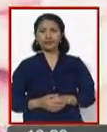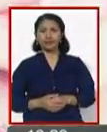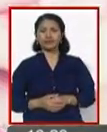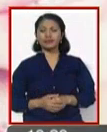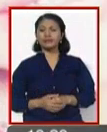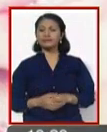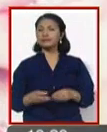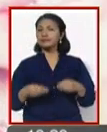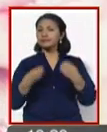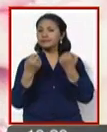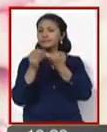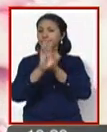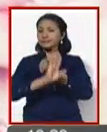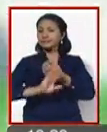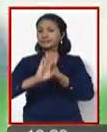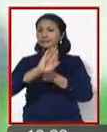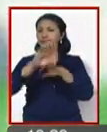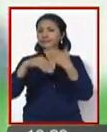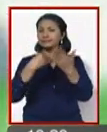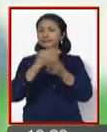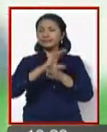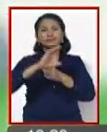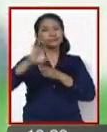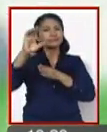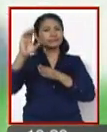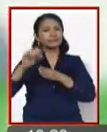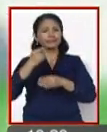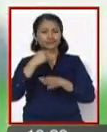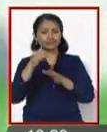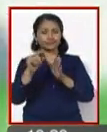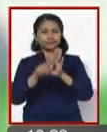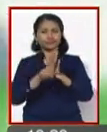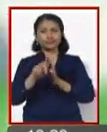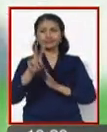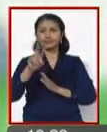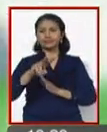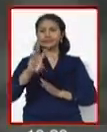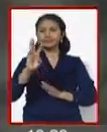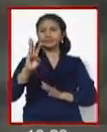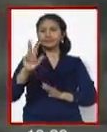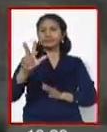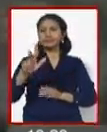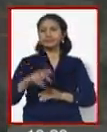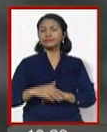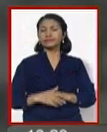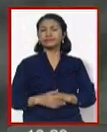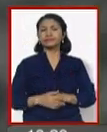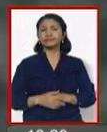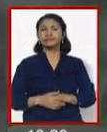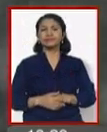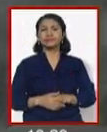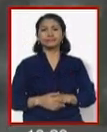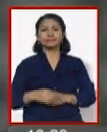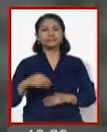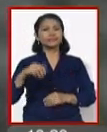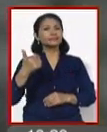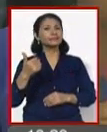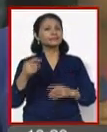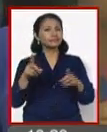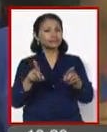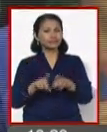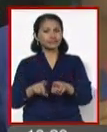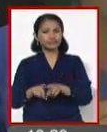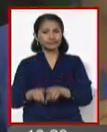dé el resguardo en toda su plenitud, como dice la ley 263, ¿no? Y el otro